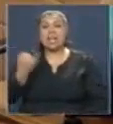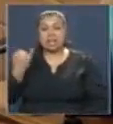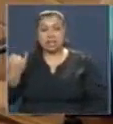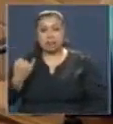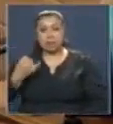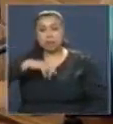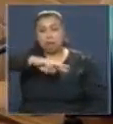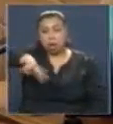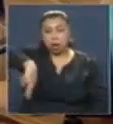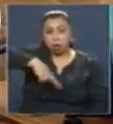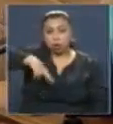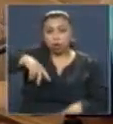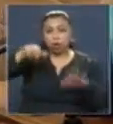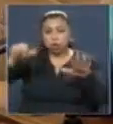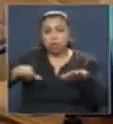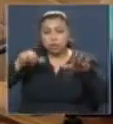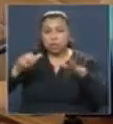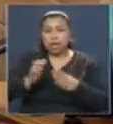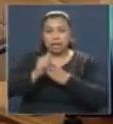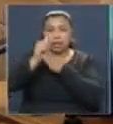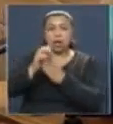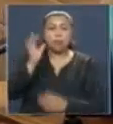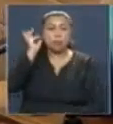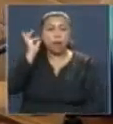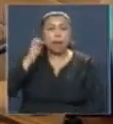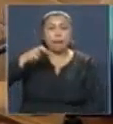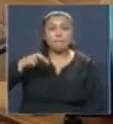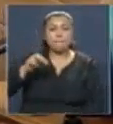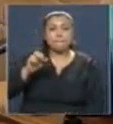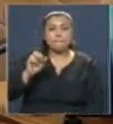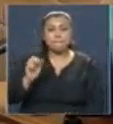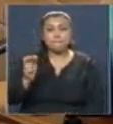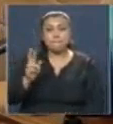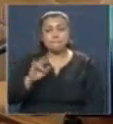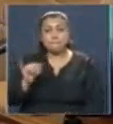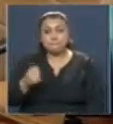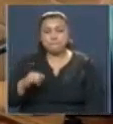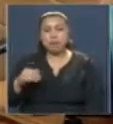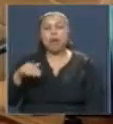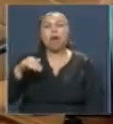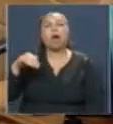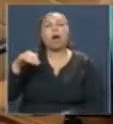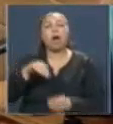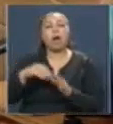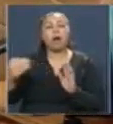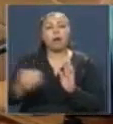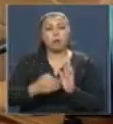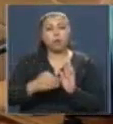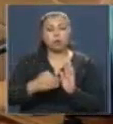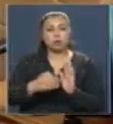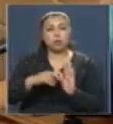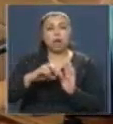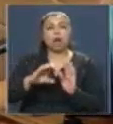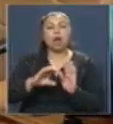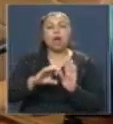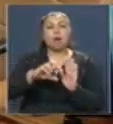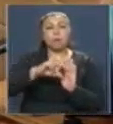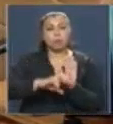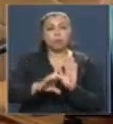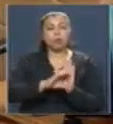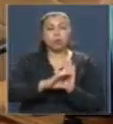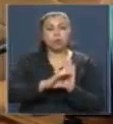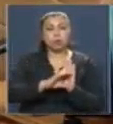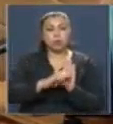ahora somos 16, liderados por la diputada Joana Pérez, vamos a votar a favor de esta reforma constitucional que repone el voto